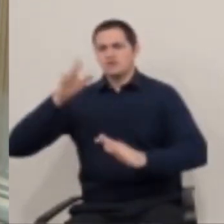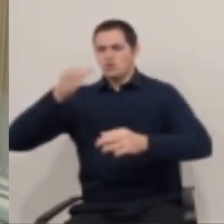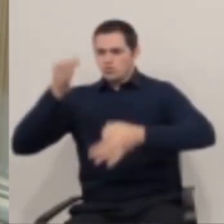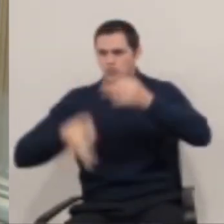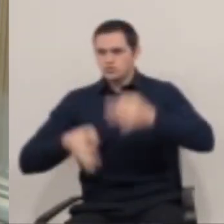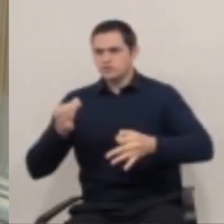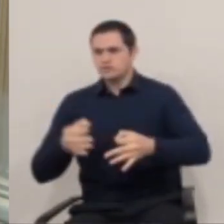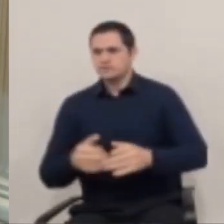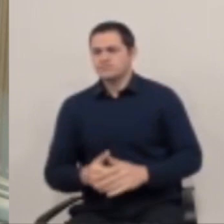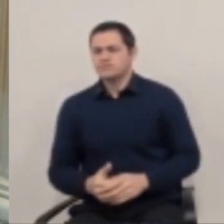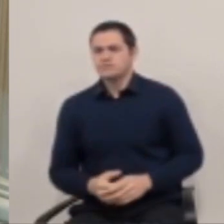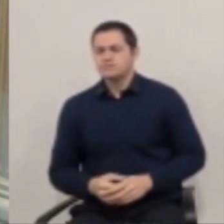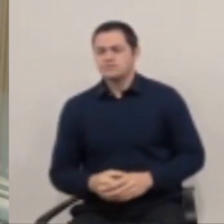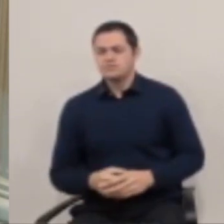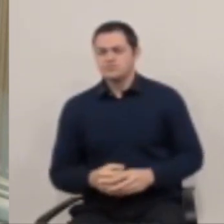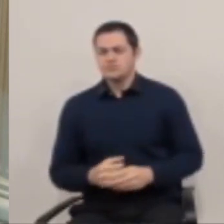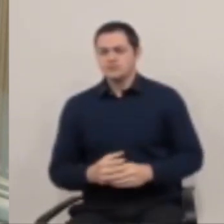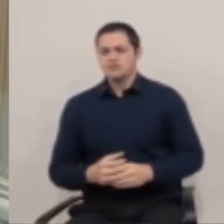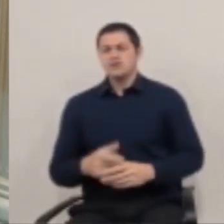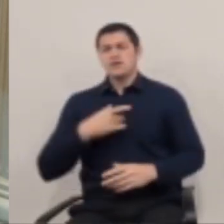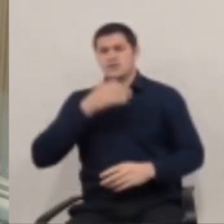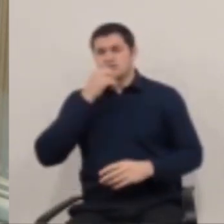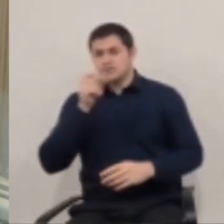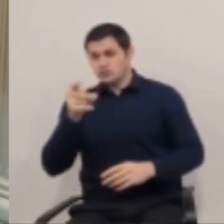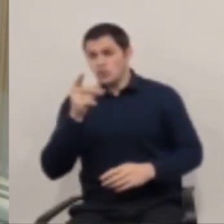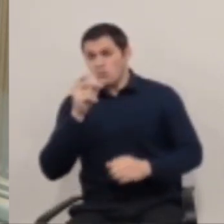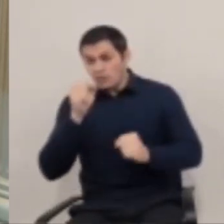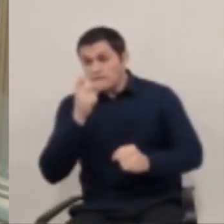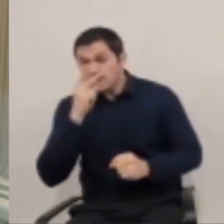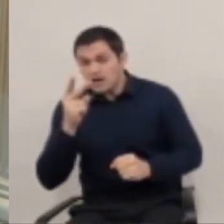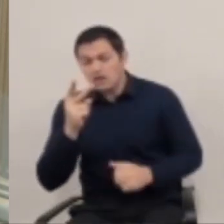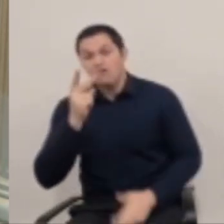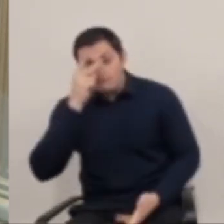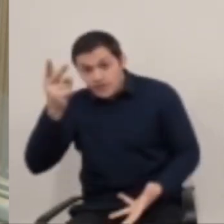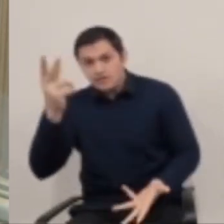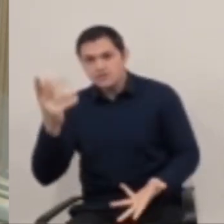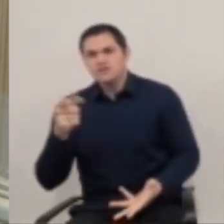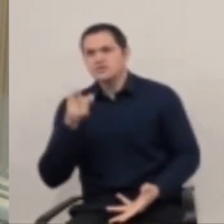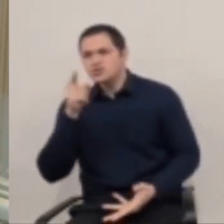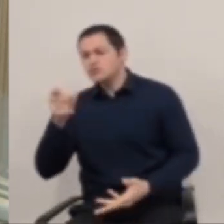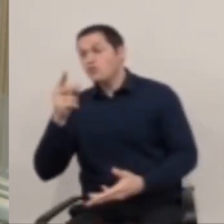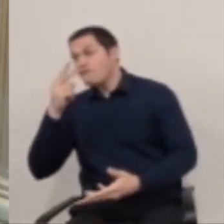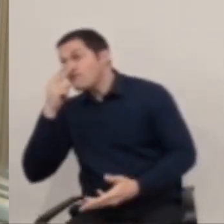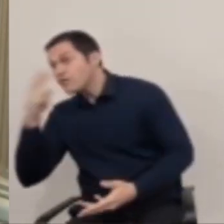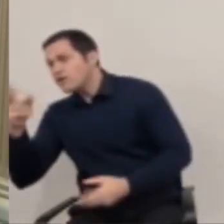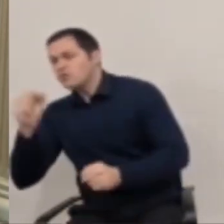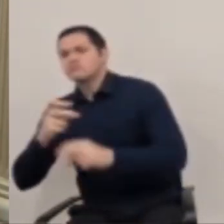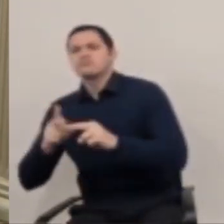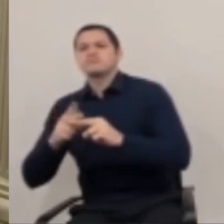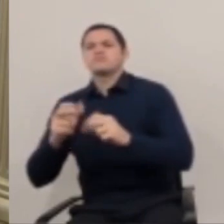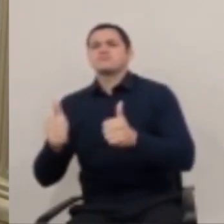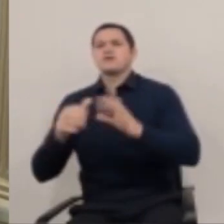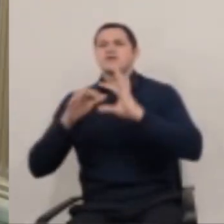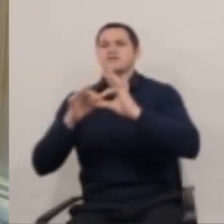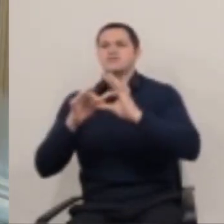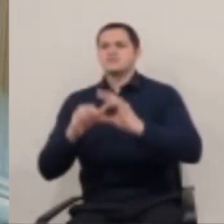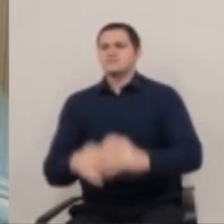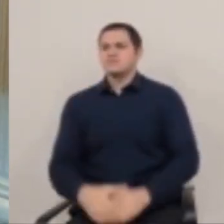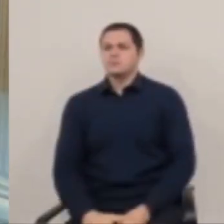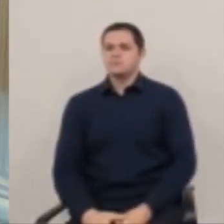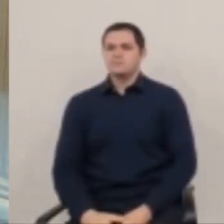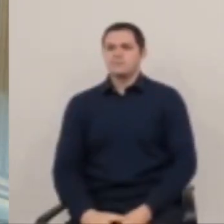de los consejos sentenciando: si puedes mirar, ve. Si puedes ver, repara. Gracias.